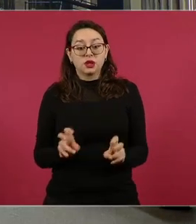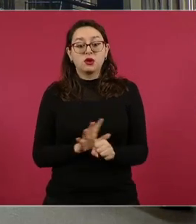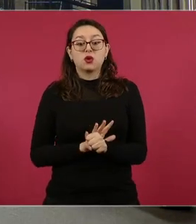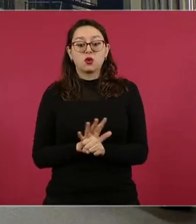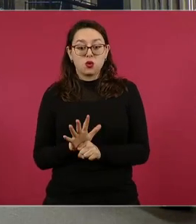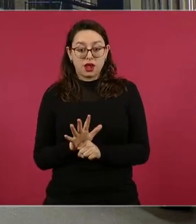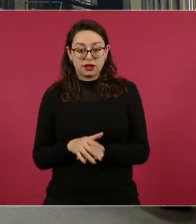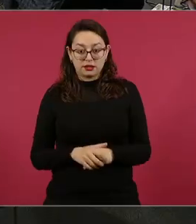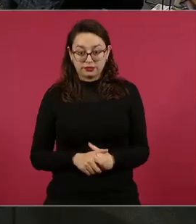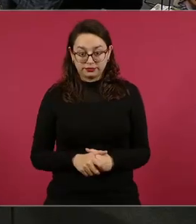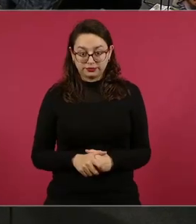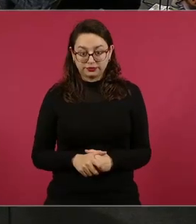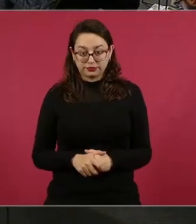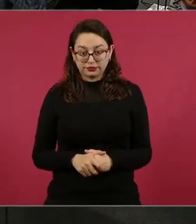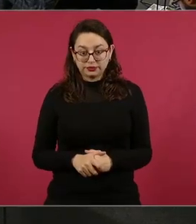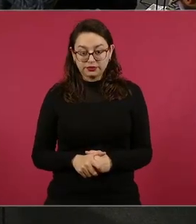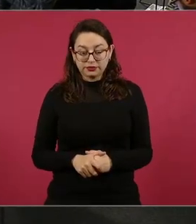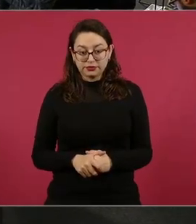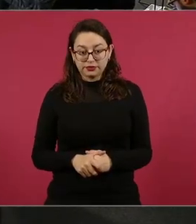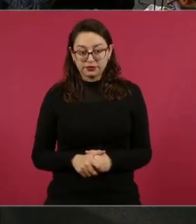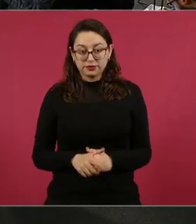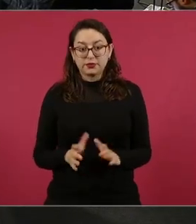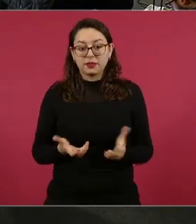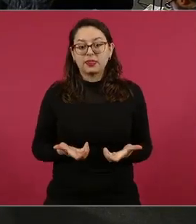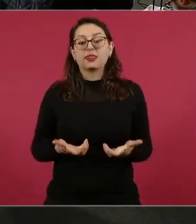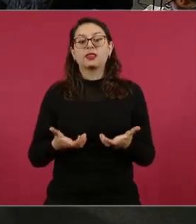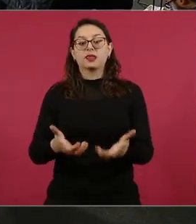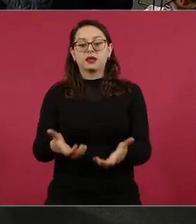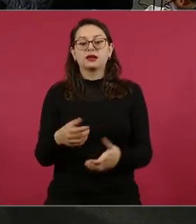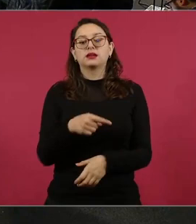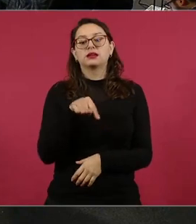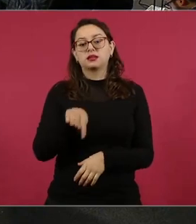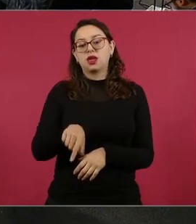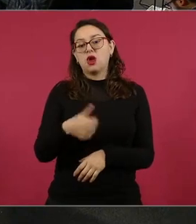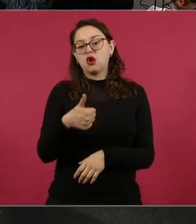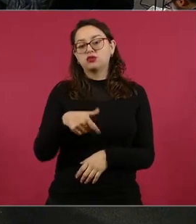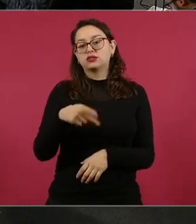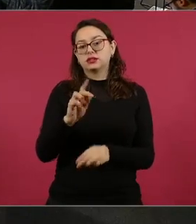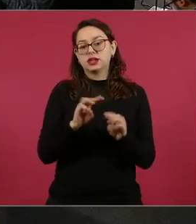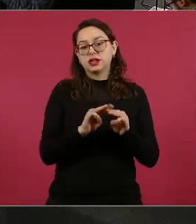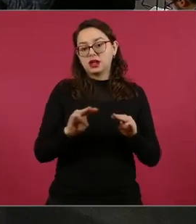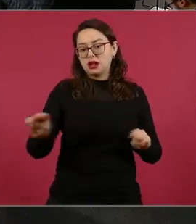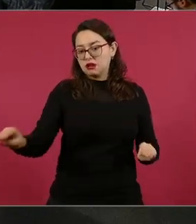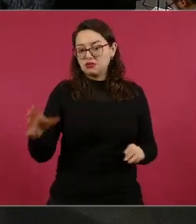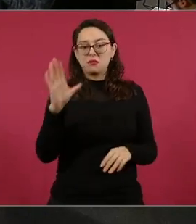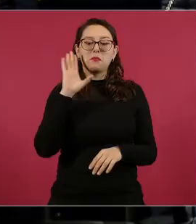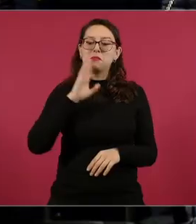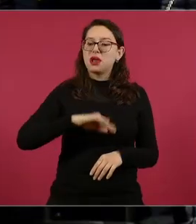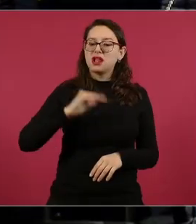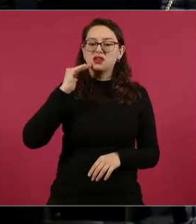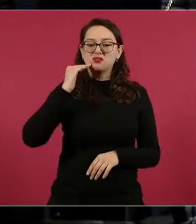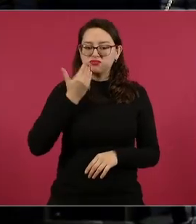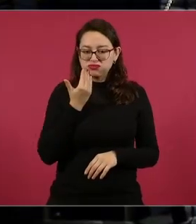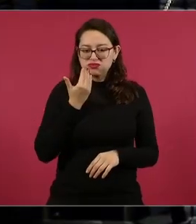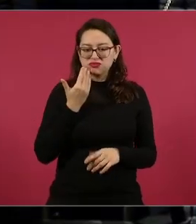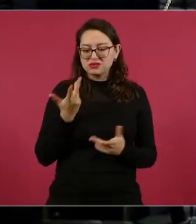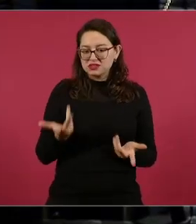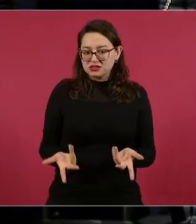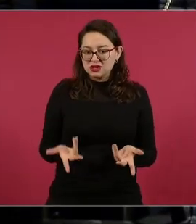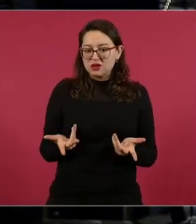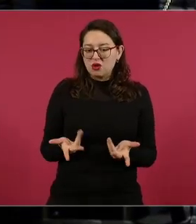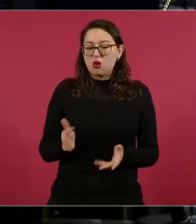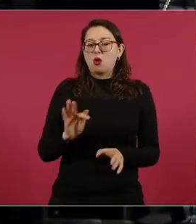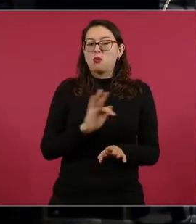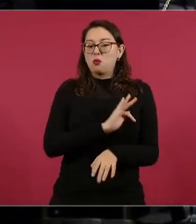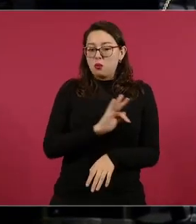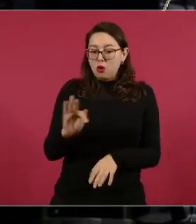federal Gutiérrez Zamora a Tecolutla. Son 11 kilómetros que se encuentran en muy malas condiciones. ¿Se podría ayudar al